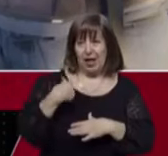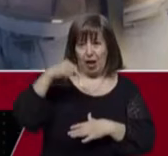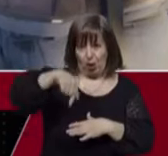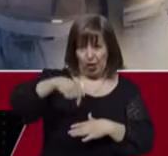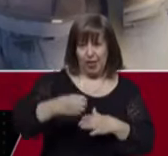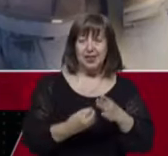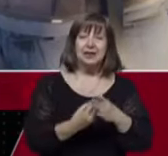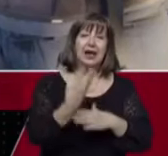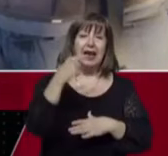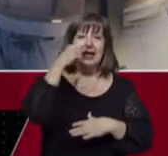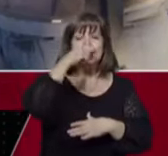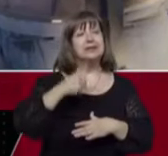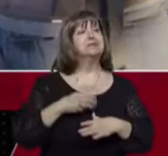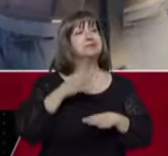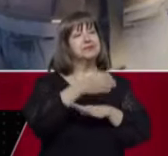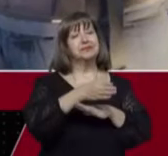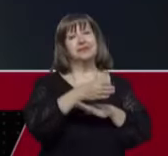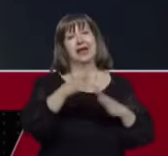aproximadamente